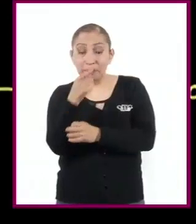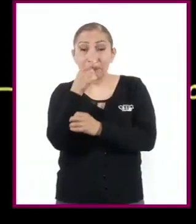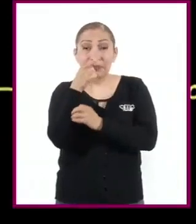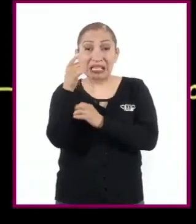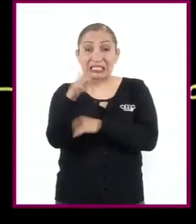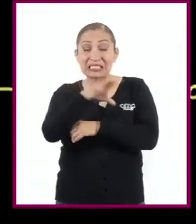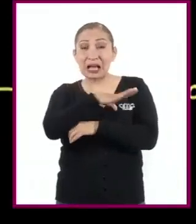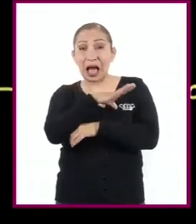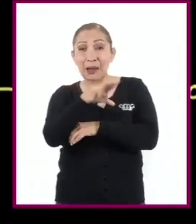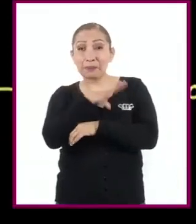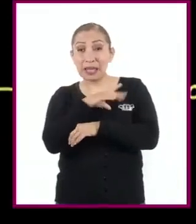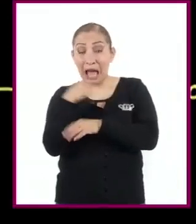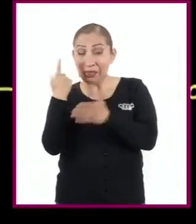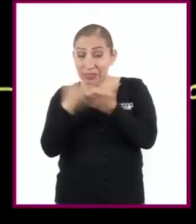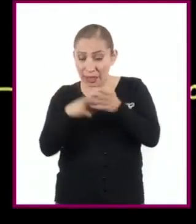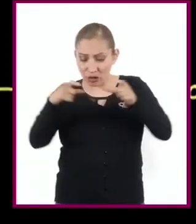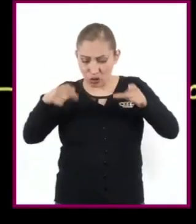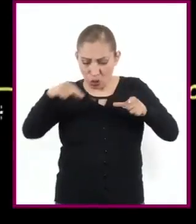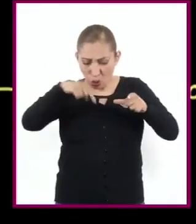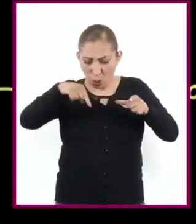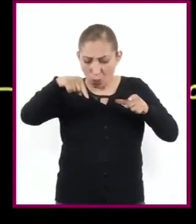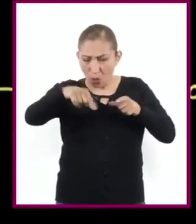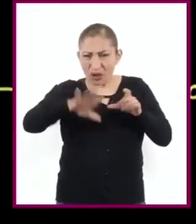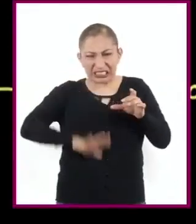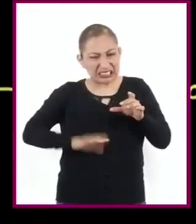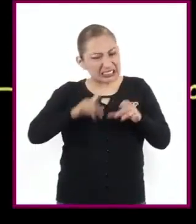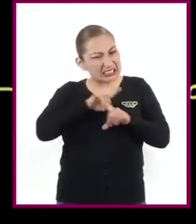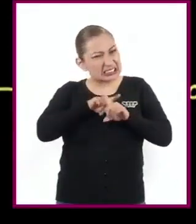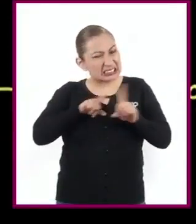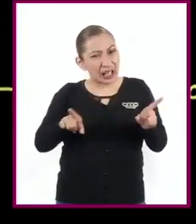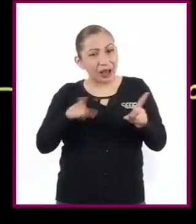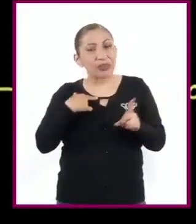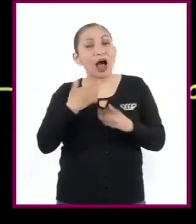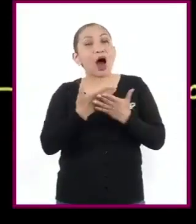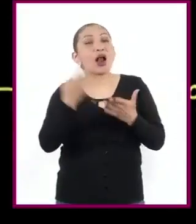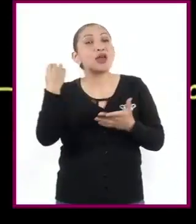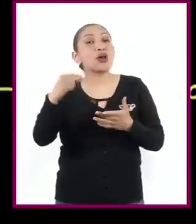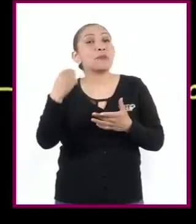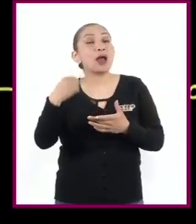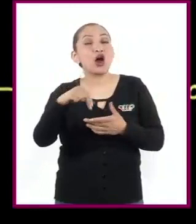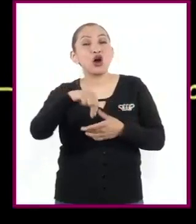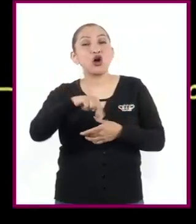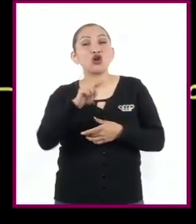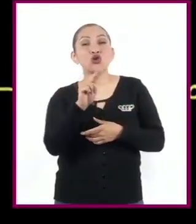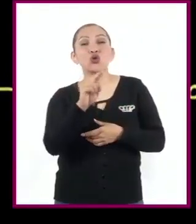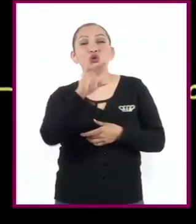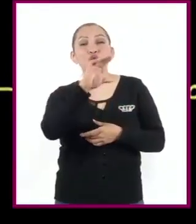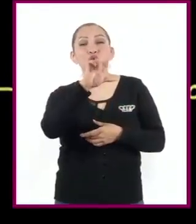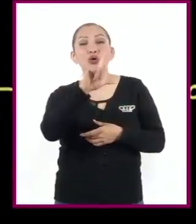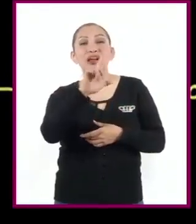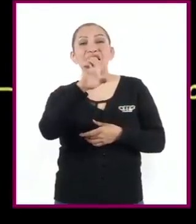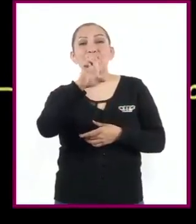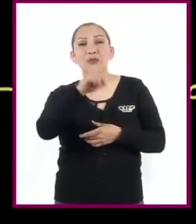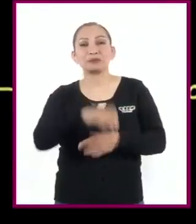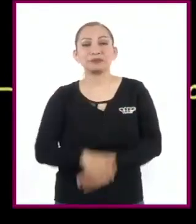que existía algo aquí con estas propiedades. Ahora lo conocemos como núcleo.